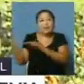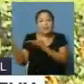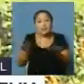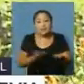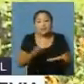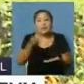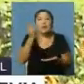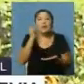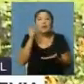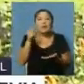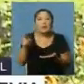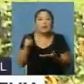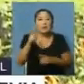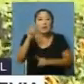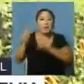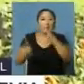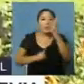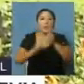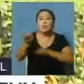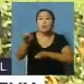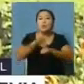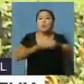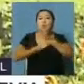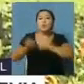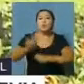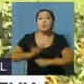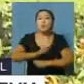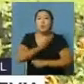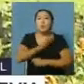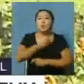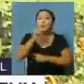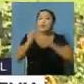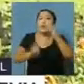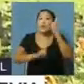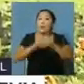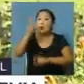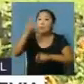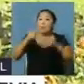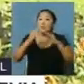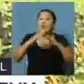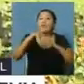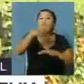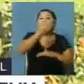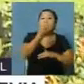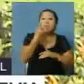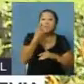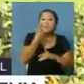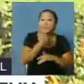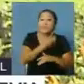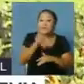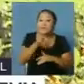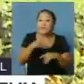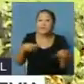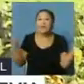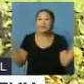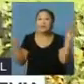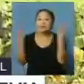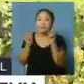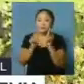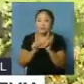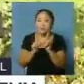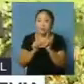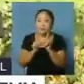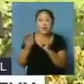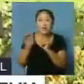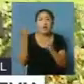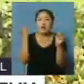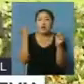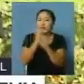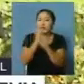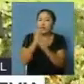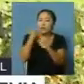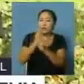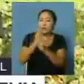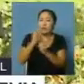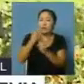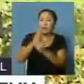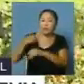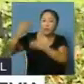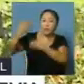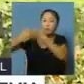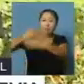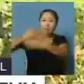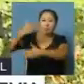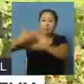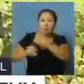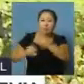invitación a algunos comerciantes y algunos vecinos para hacerle un resumen de todo el trabajo que se